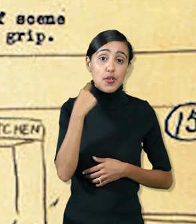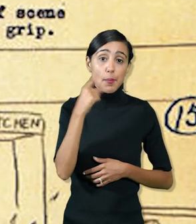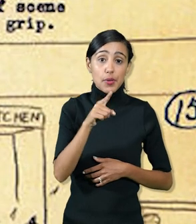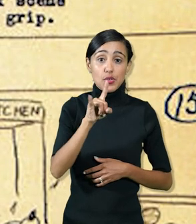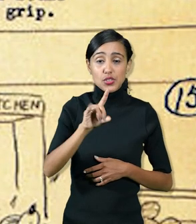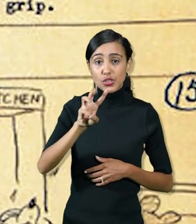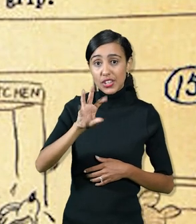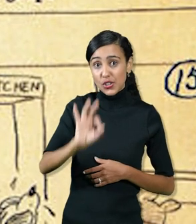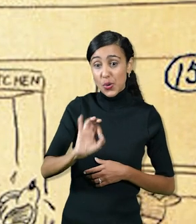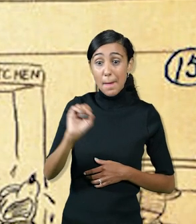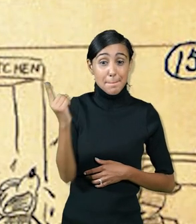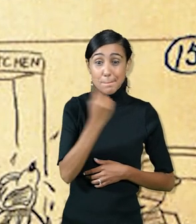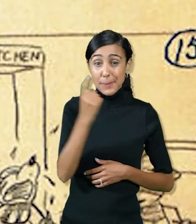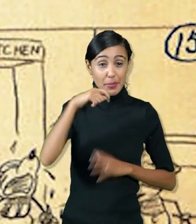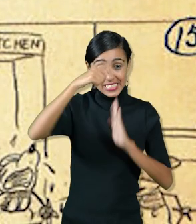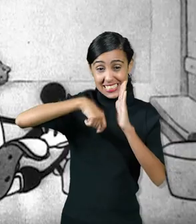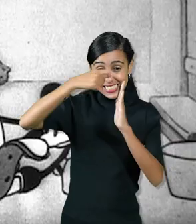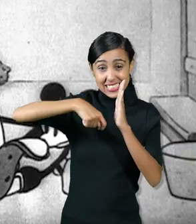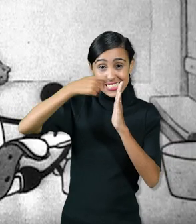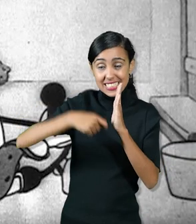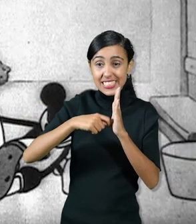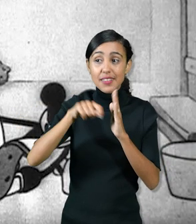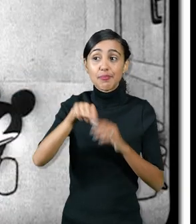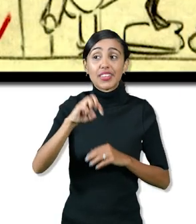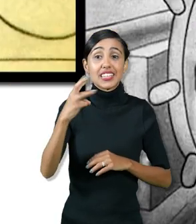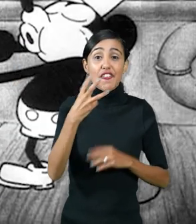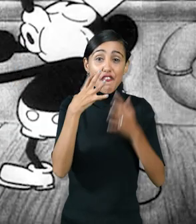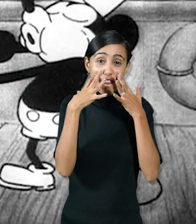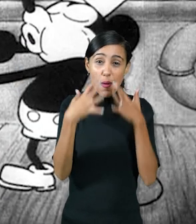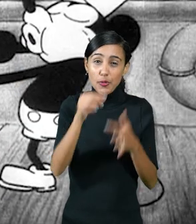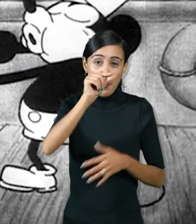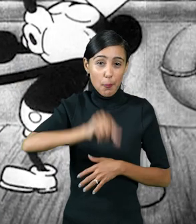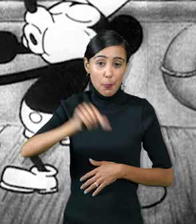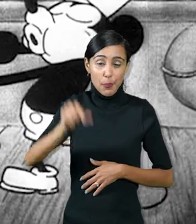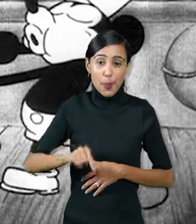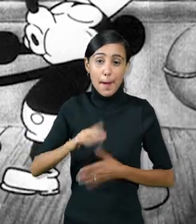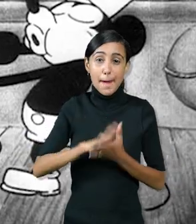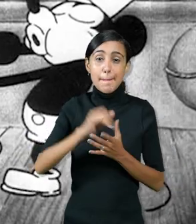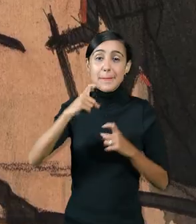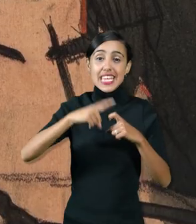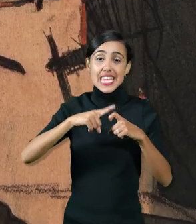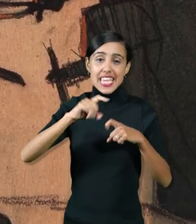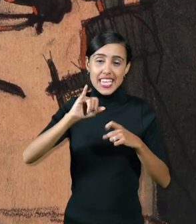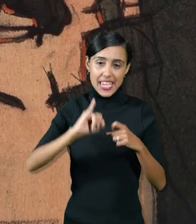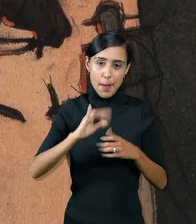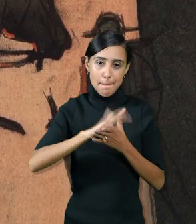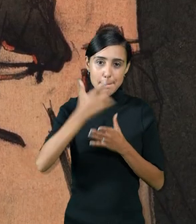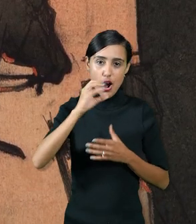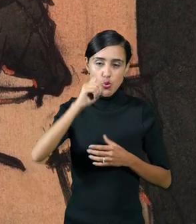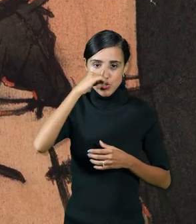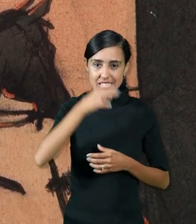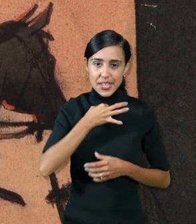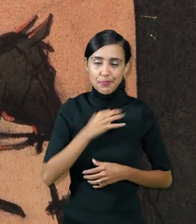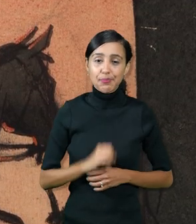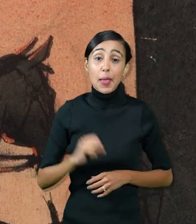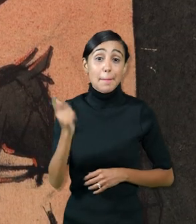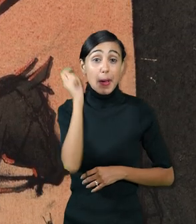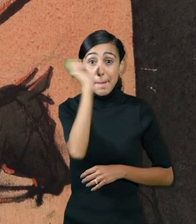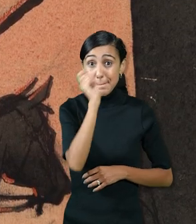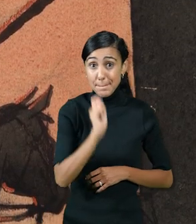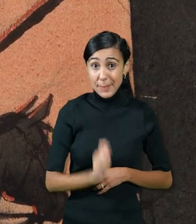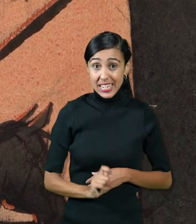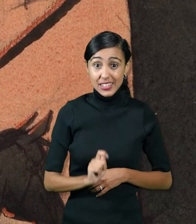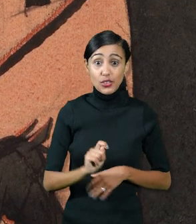1928, primera aparición cinematográfica del que sería el famoso personaje Mickey Mouse. La primera película de ficción en ser